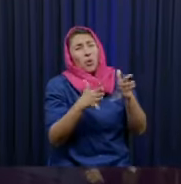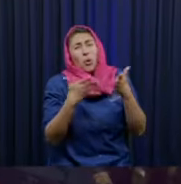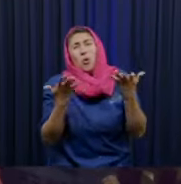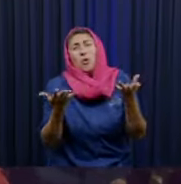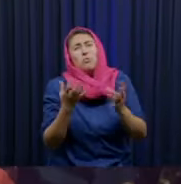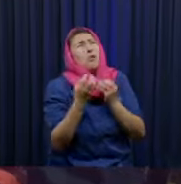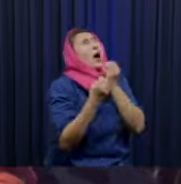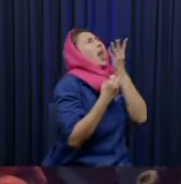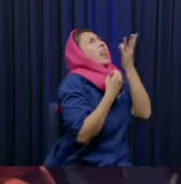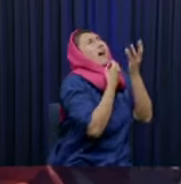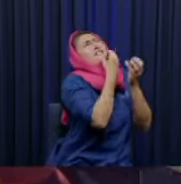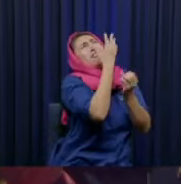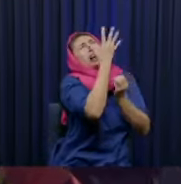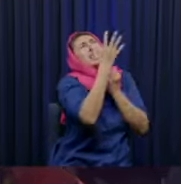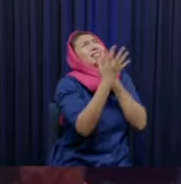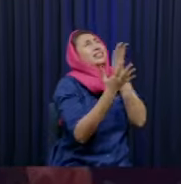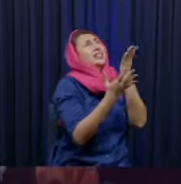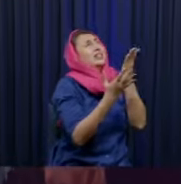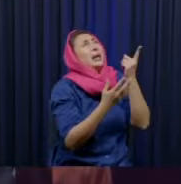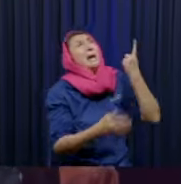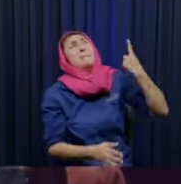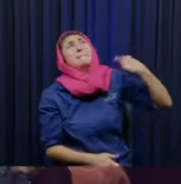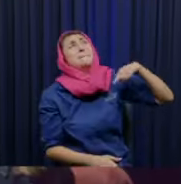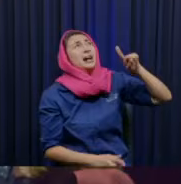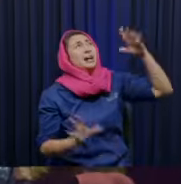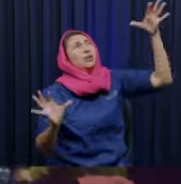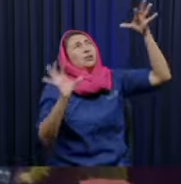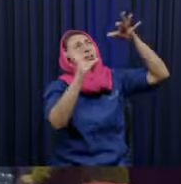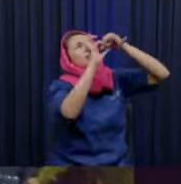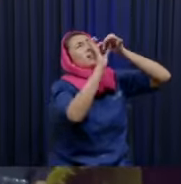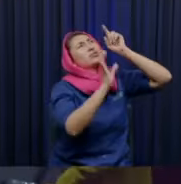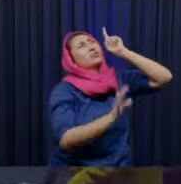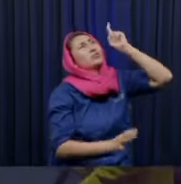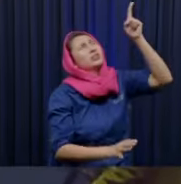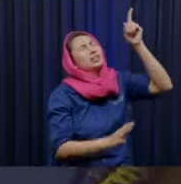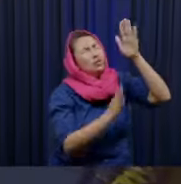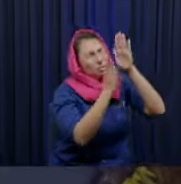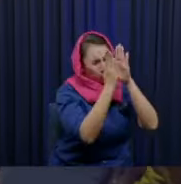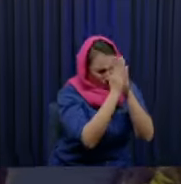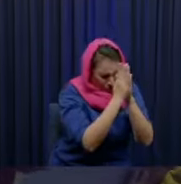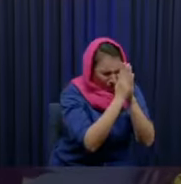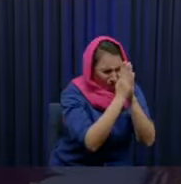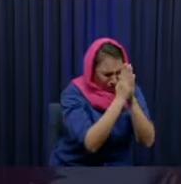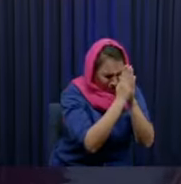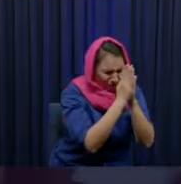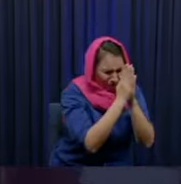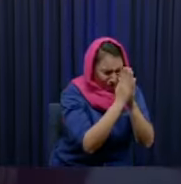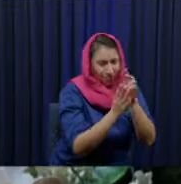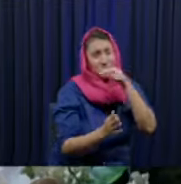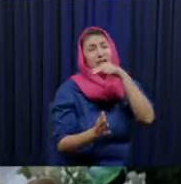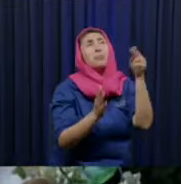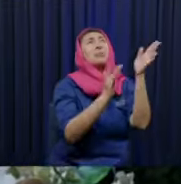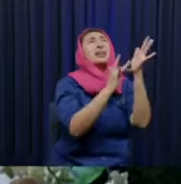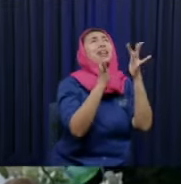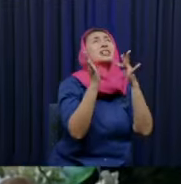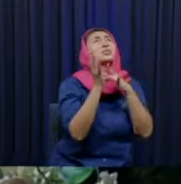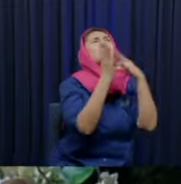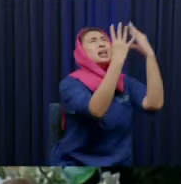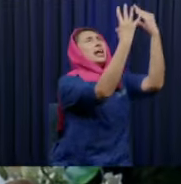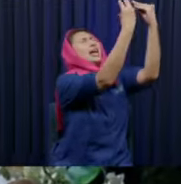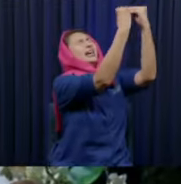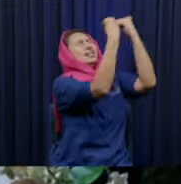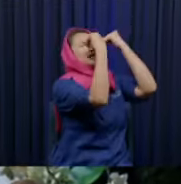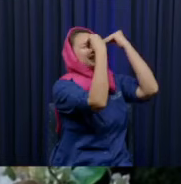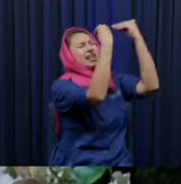nos hace cantar para ti, Señor, con alegría y con libertad. En el nombre de Jesús,